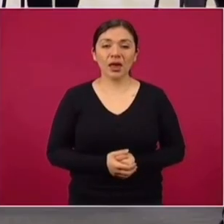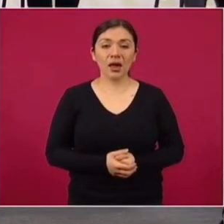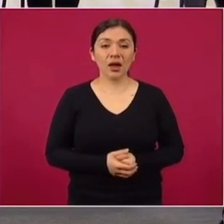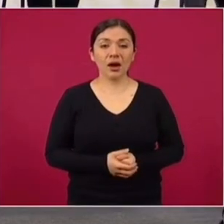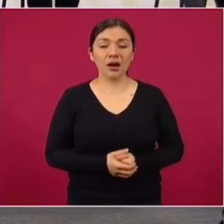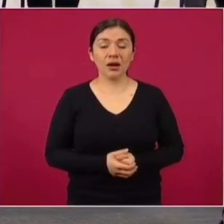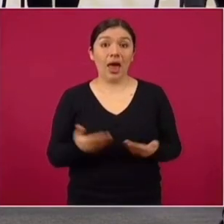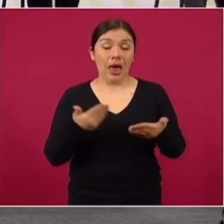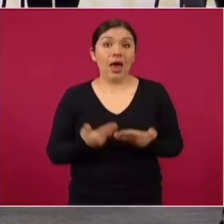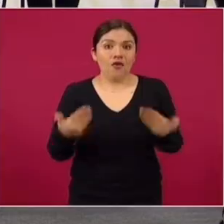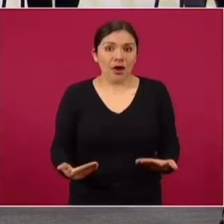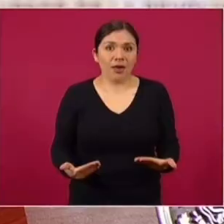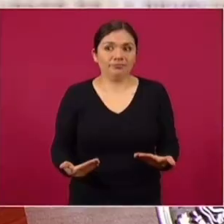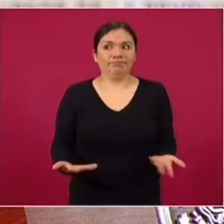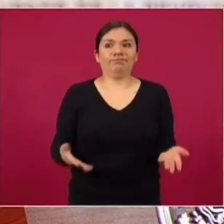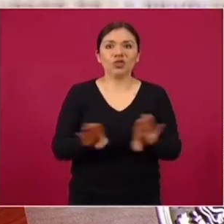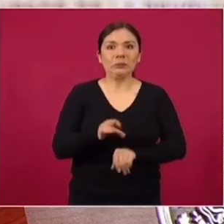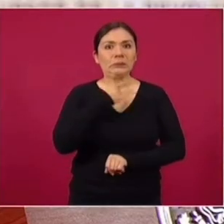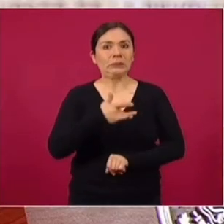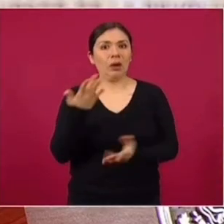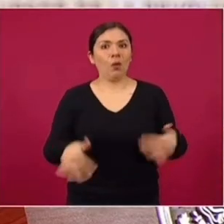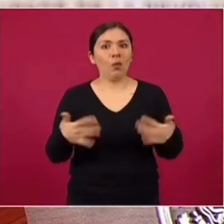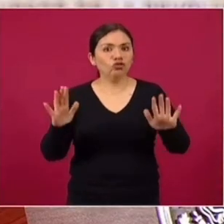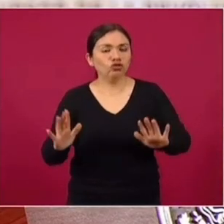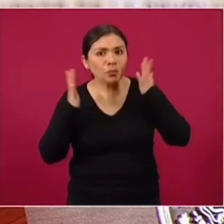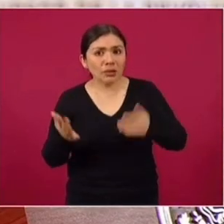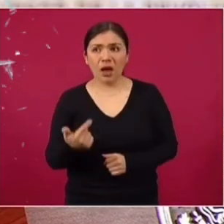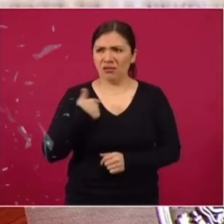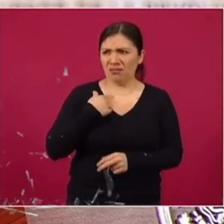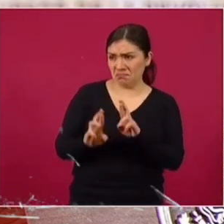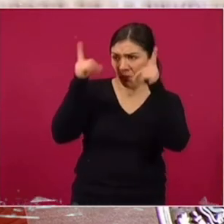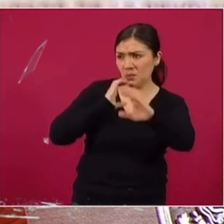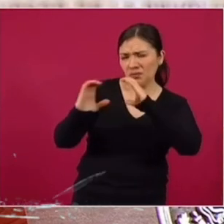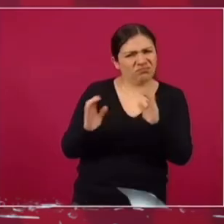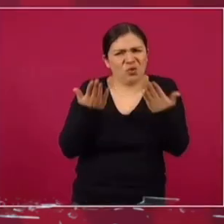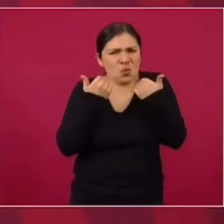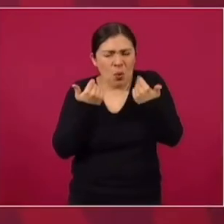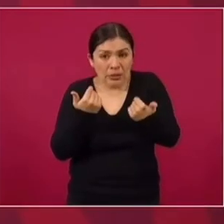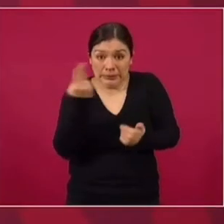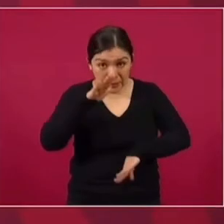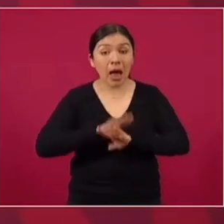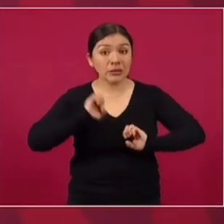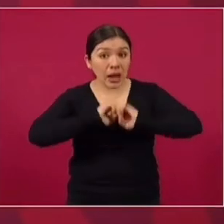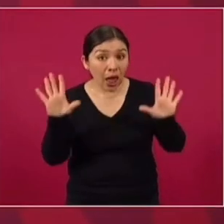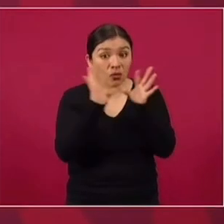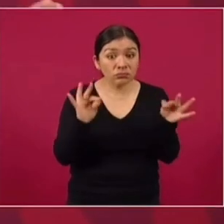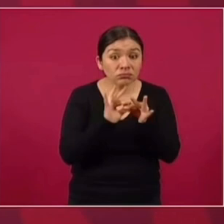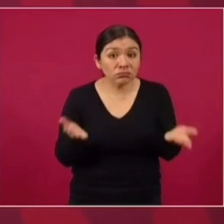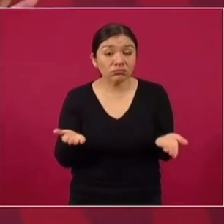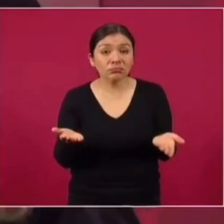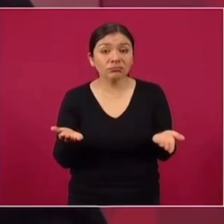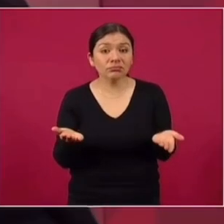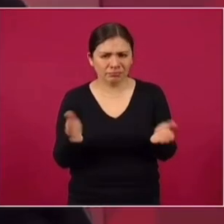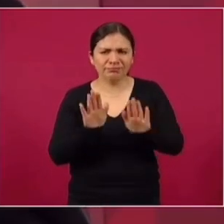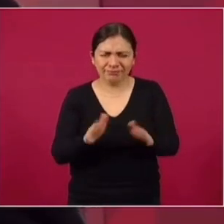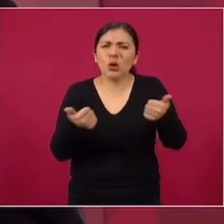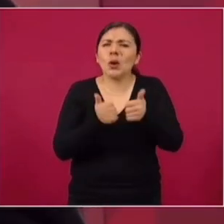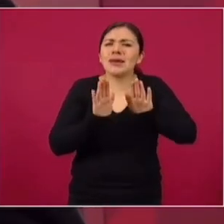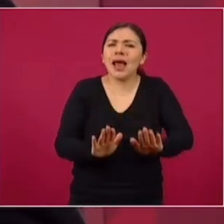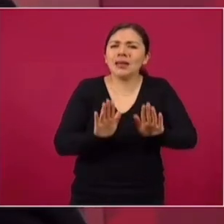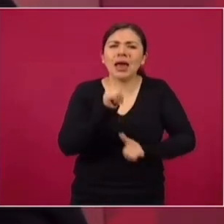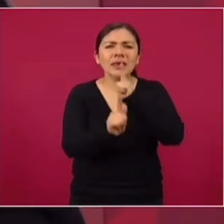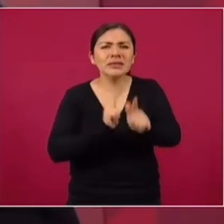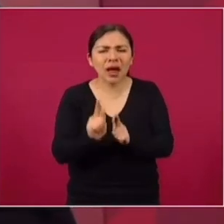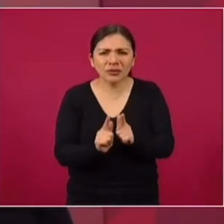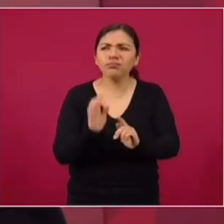sorprenden. pues no hay ninguna ruptura, si hace falta aclararlo. Además decir, vámonos despacio,